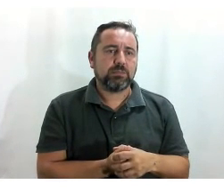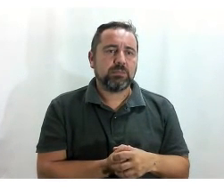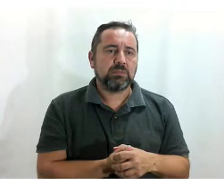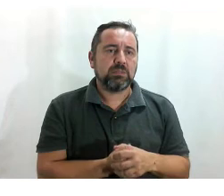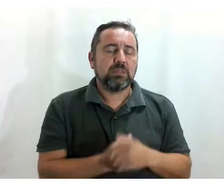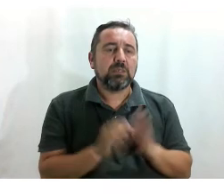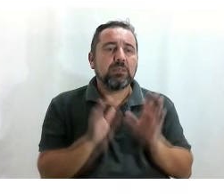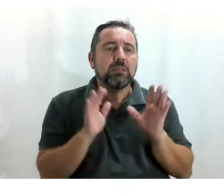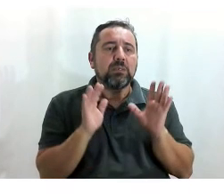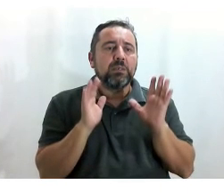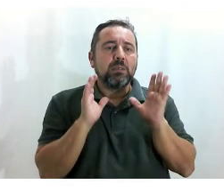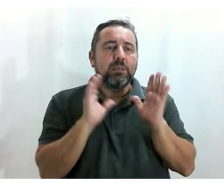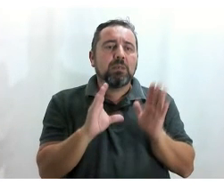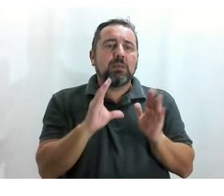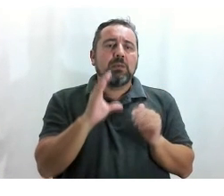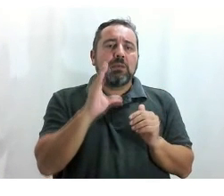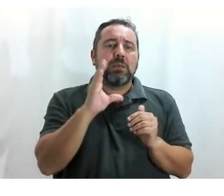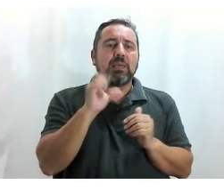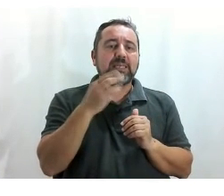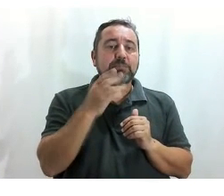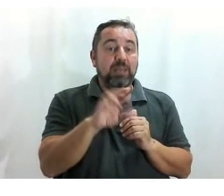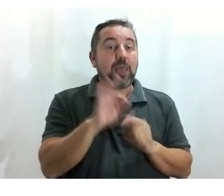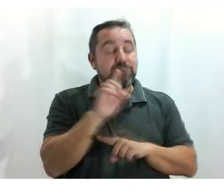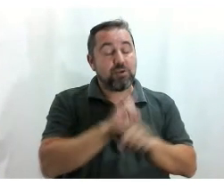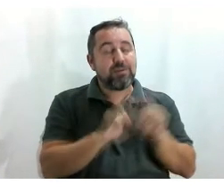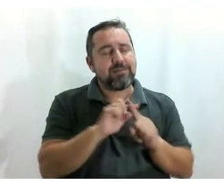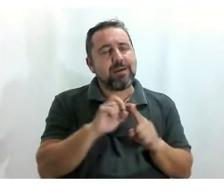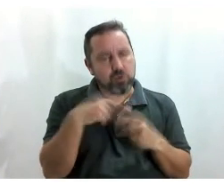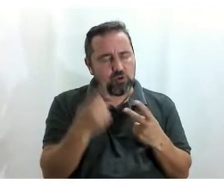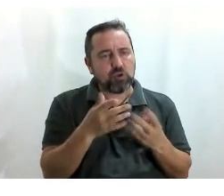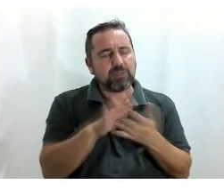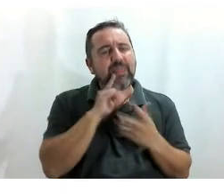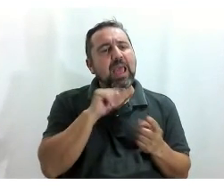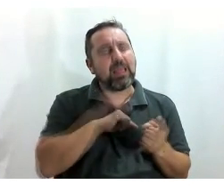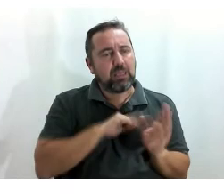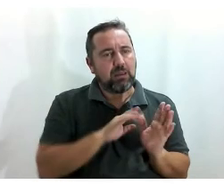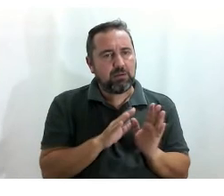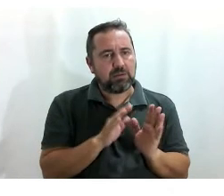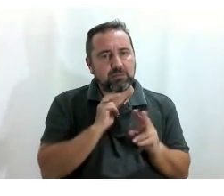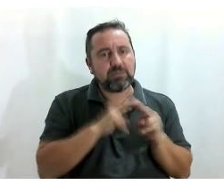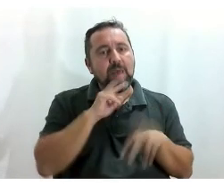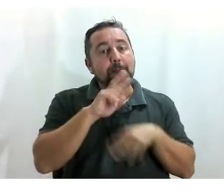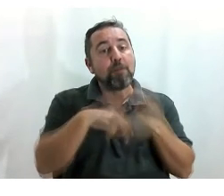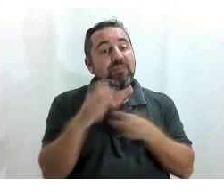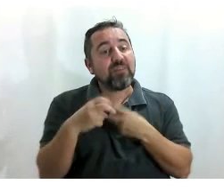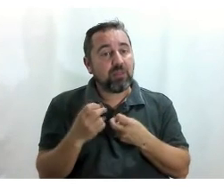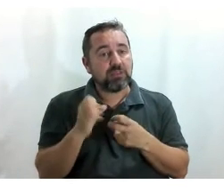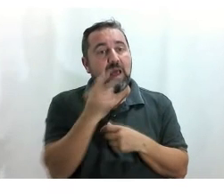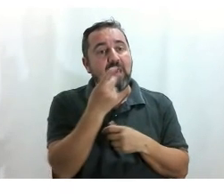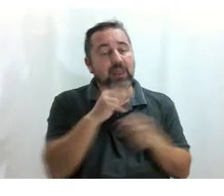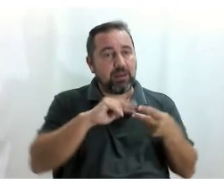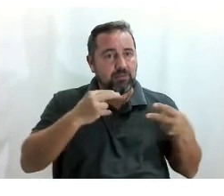Pero CRISPR presenta otro problema, que ya es ético, es el problema de la modificación del ADN de